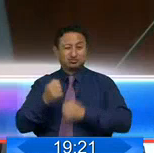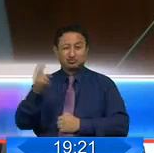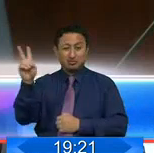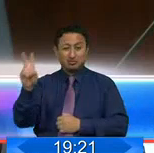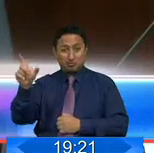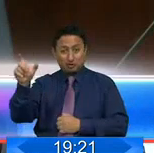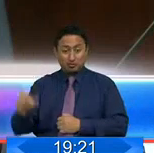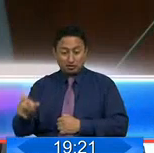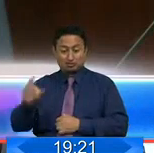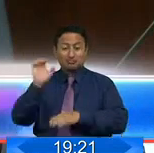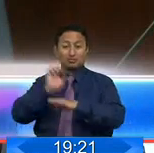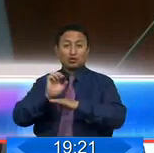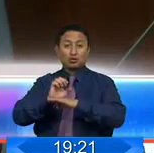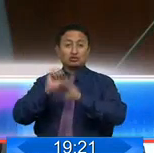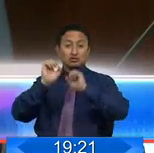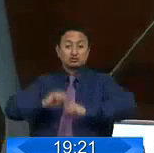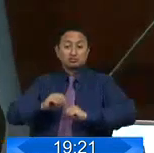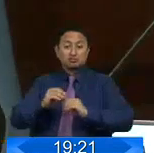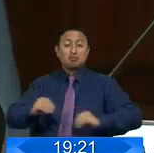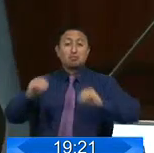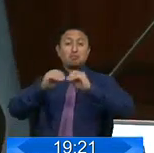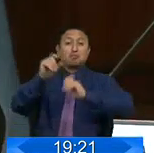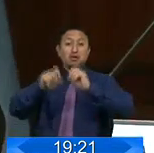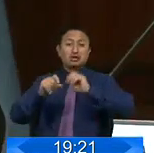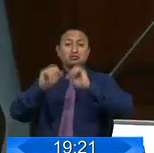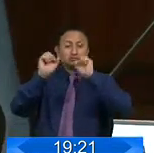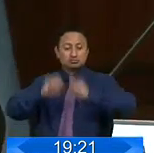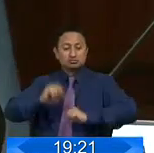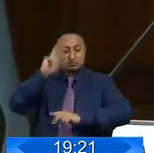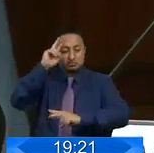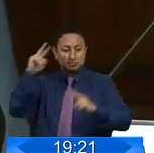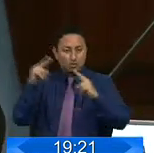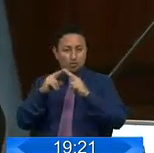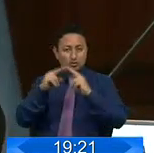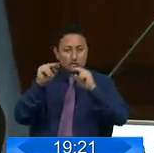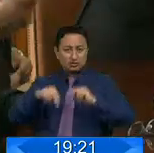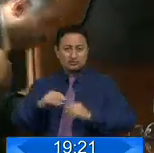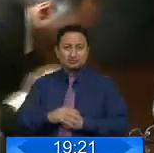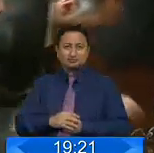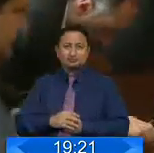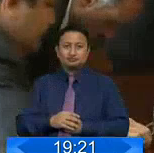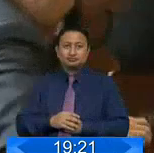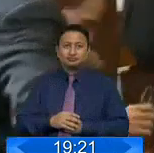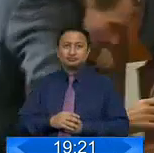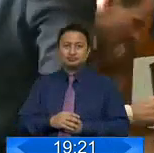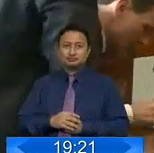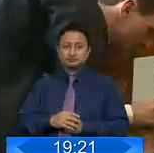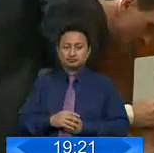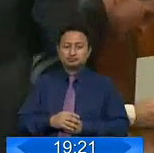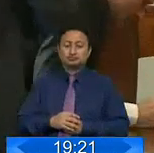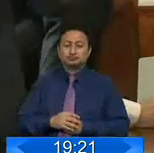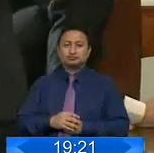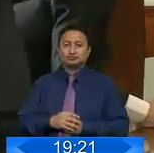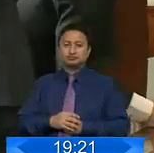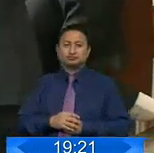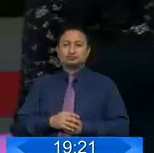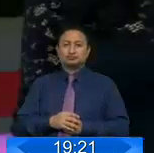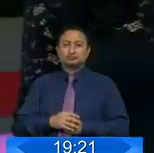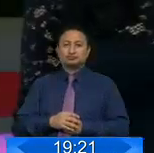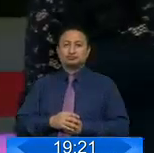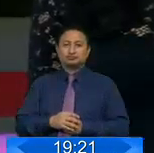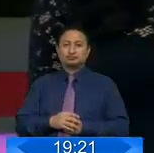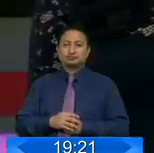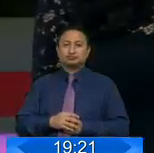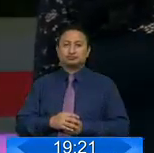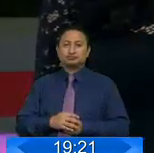país que más refugiados ha reconocido en América Latina y el Caribe. En Quito informó Adriana Rojas.